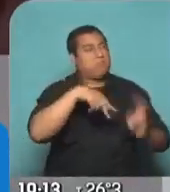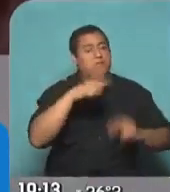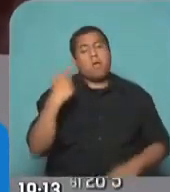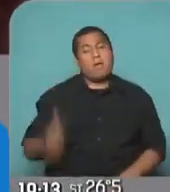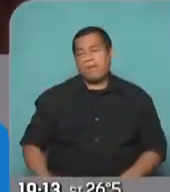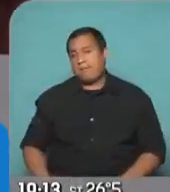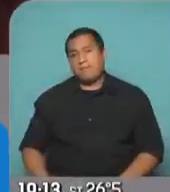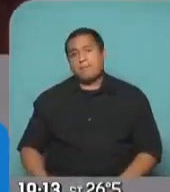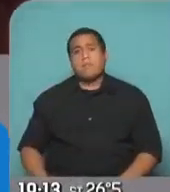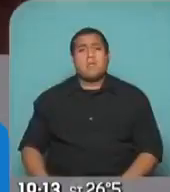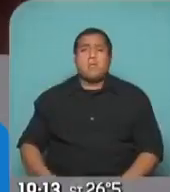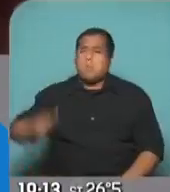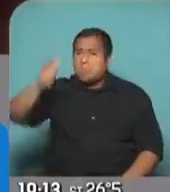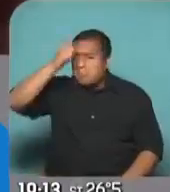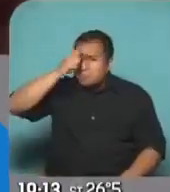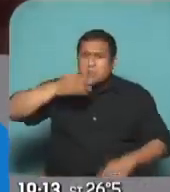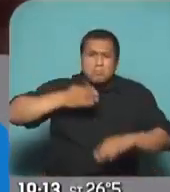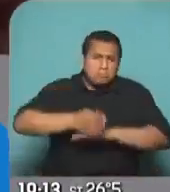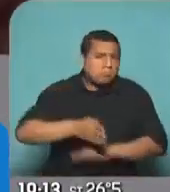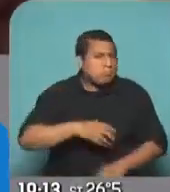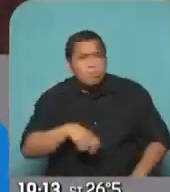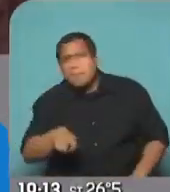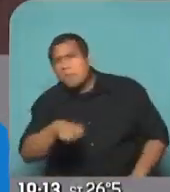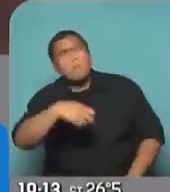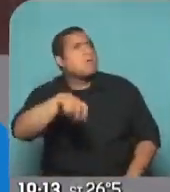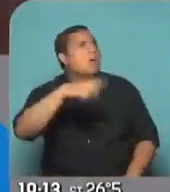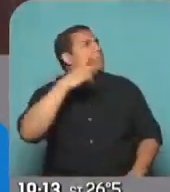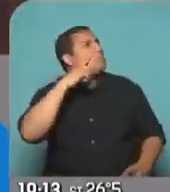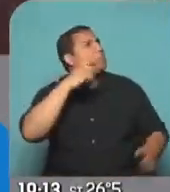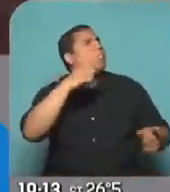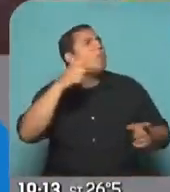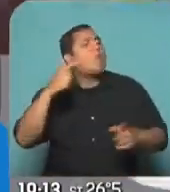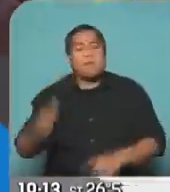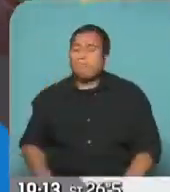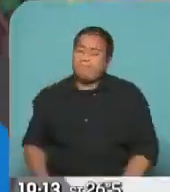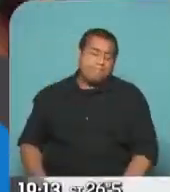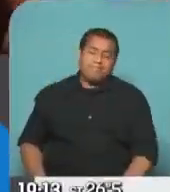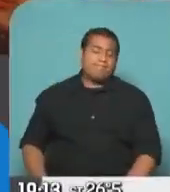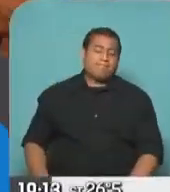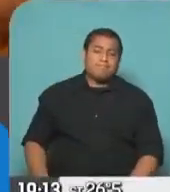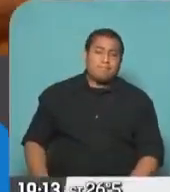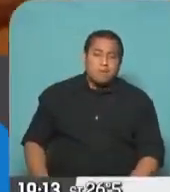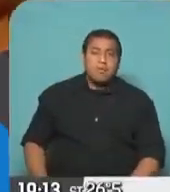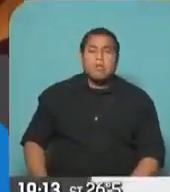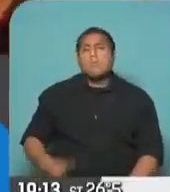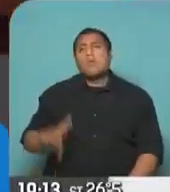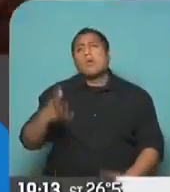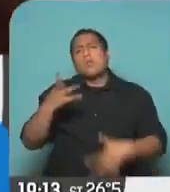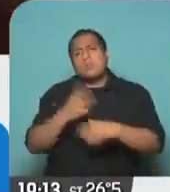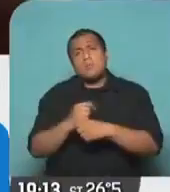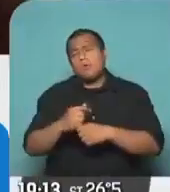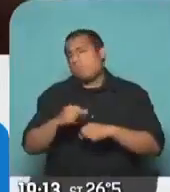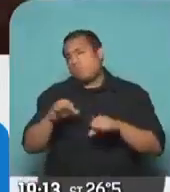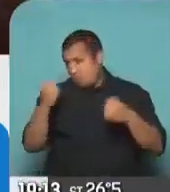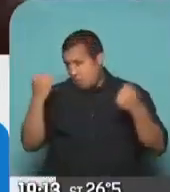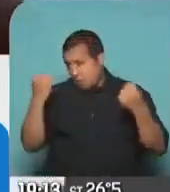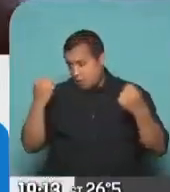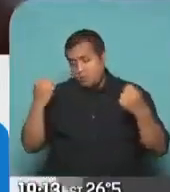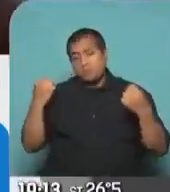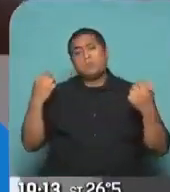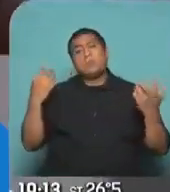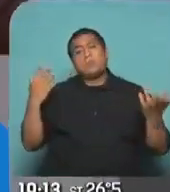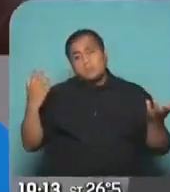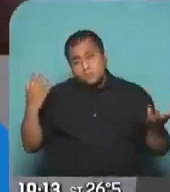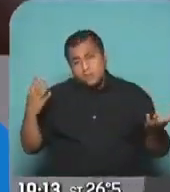requisa piso por piso, no se encontró nadie. Bueno, mientras tanto, las líneas de colectivo siguen paradas. Las líneas de colectivo